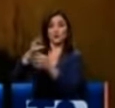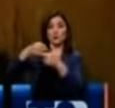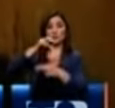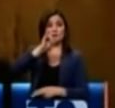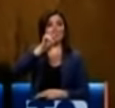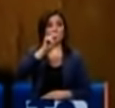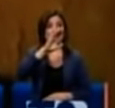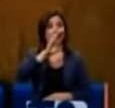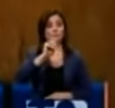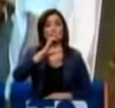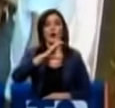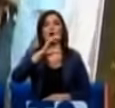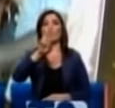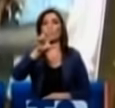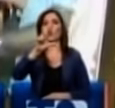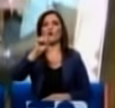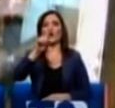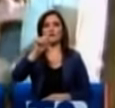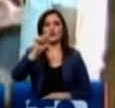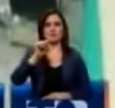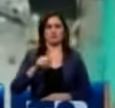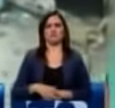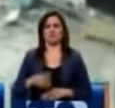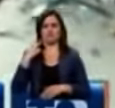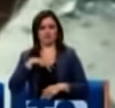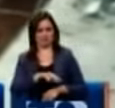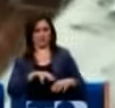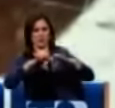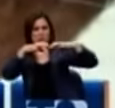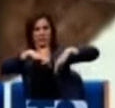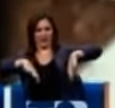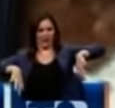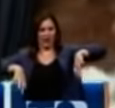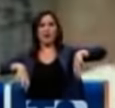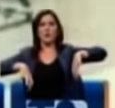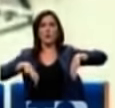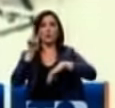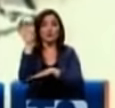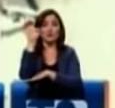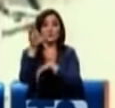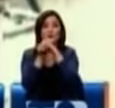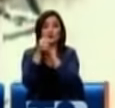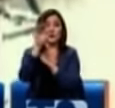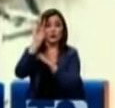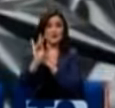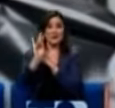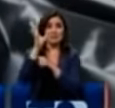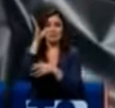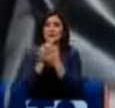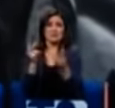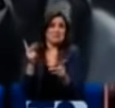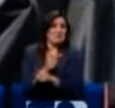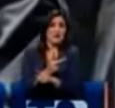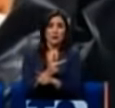Inmaculada, un socavón aparecía generando una alerta que se incrementó cuando el 2 de enero de 2017 la falla se amplió y terminó